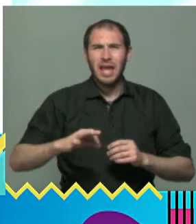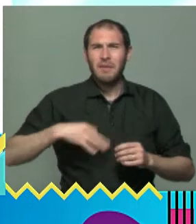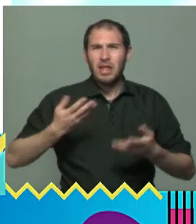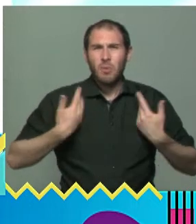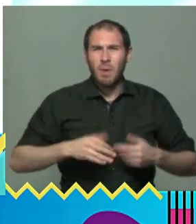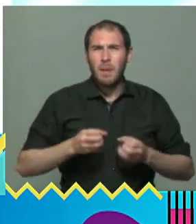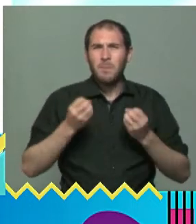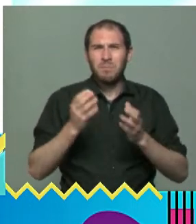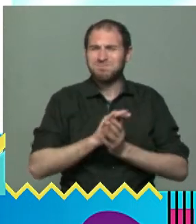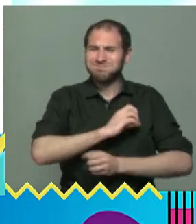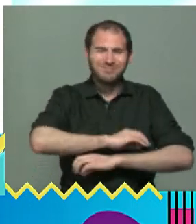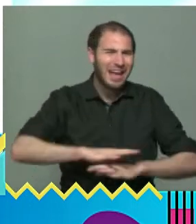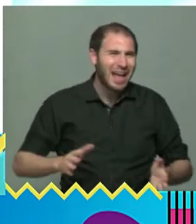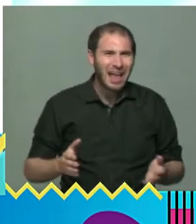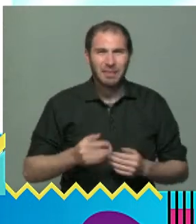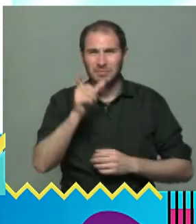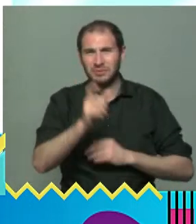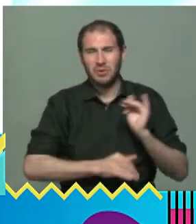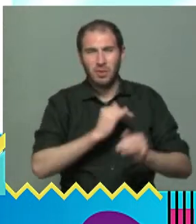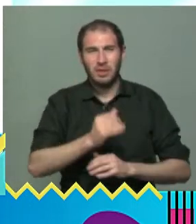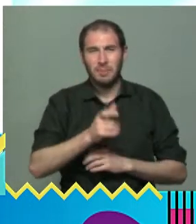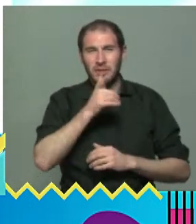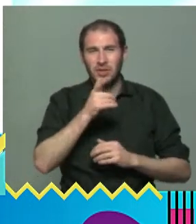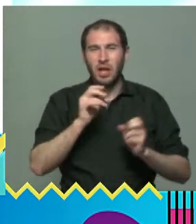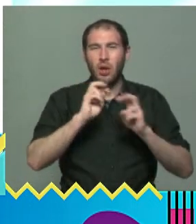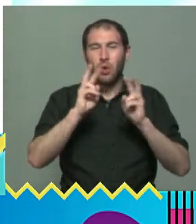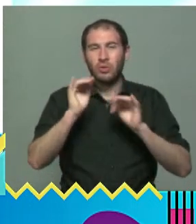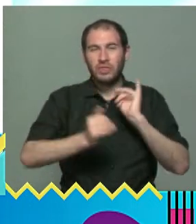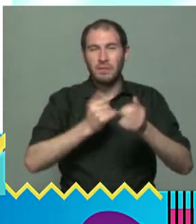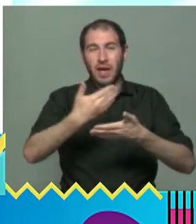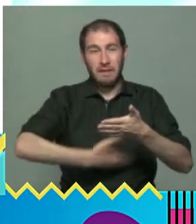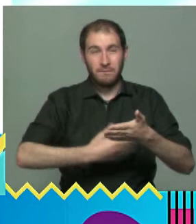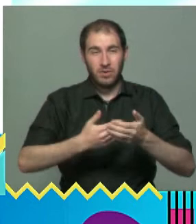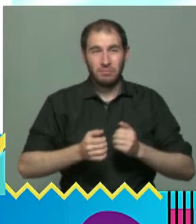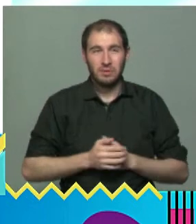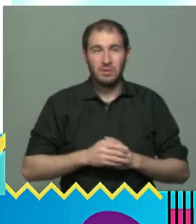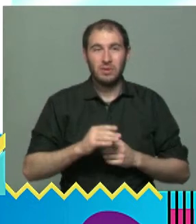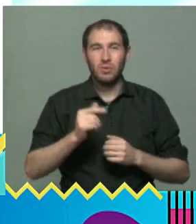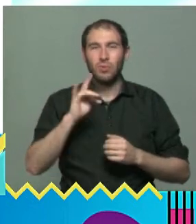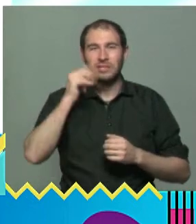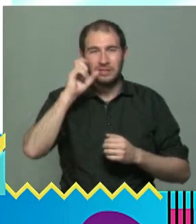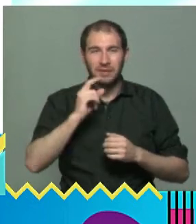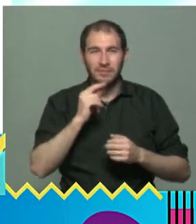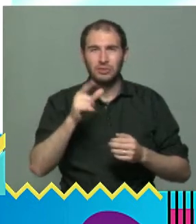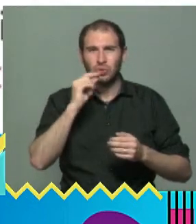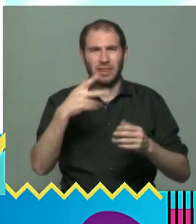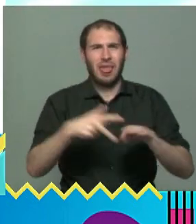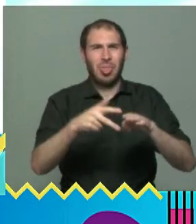vida normal. Por Dios, qué terrible, dice esta persona. Supongo que está hablando justamente del informe de UNICEF. Están trabados los